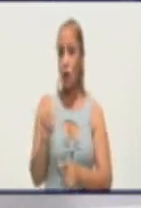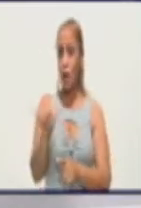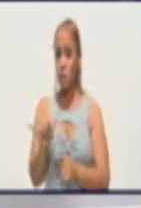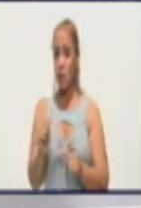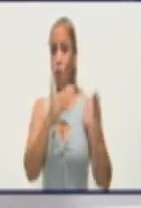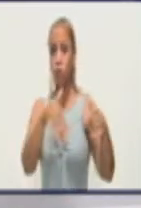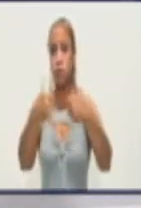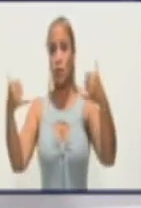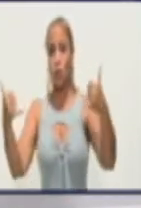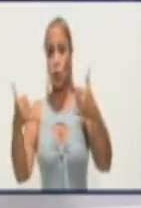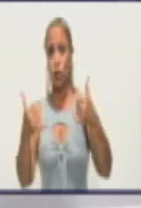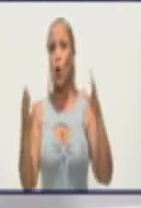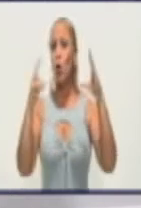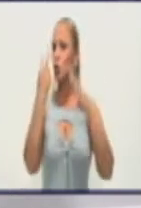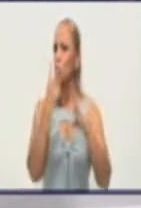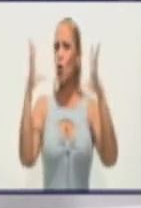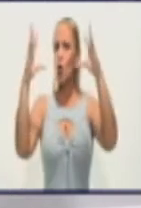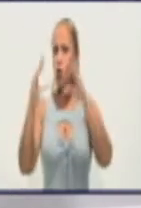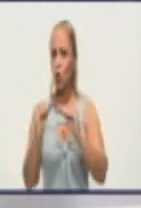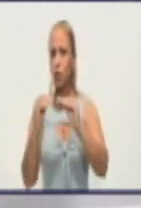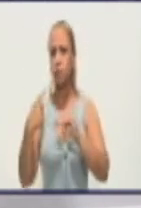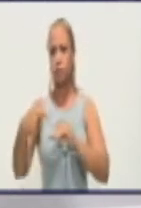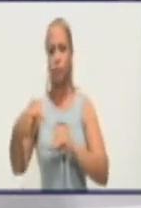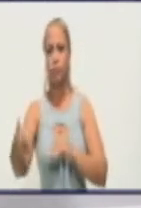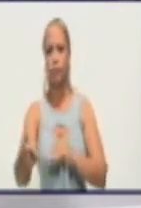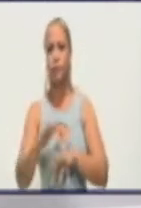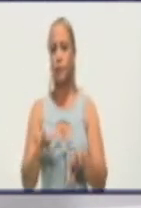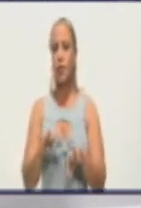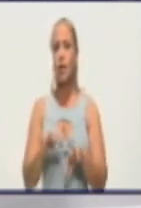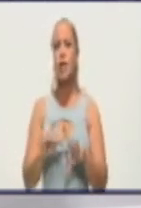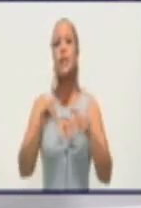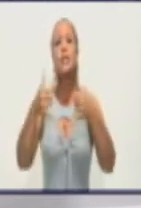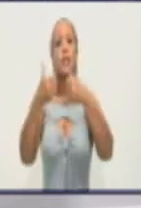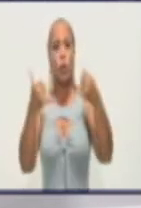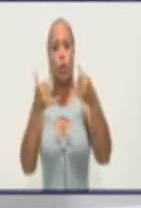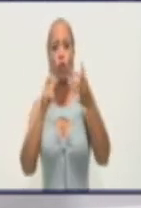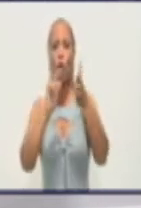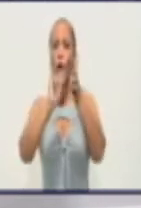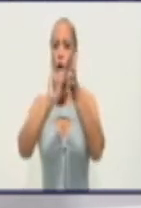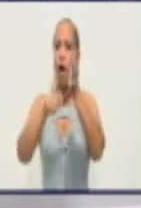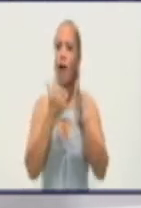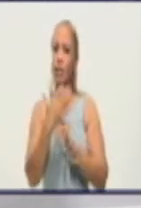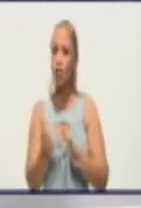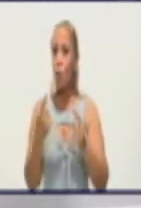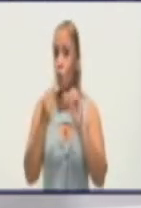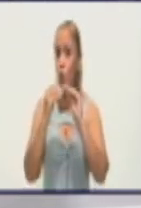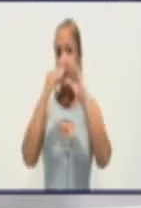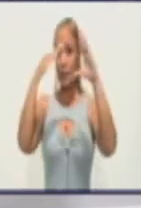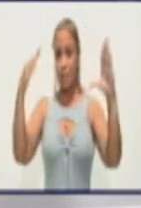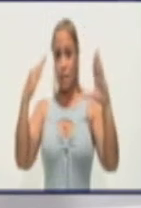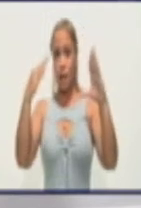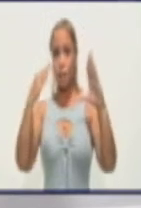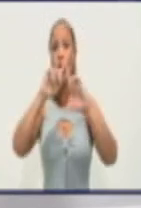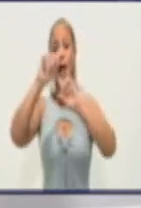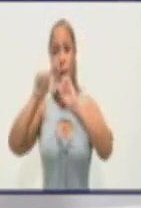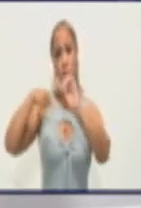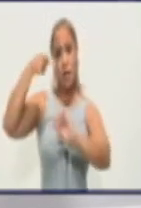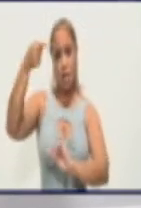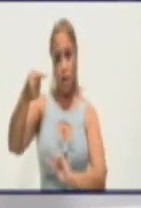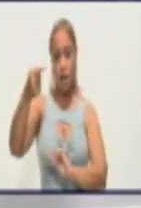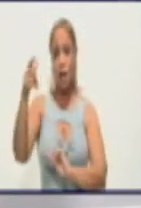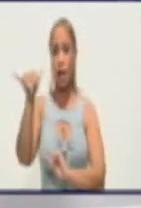los circuitos que le tocan las planifica social a las reglas educación por el día hoy se afectarían mañana angular yo lo atún